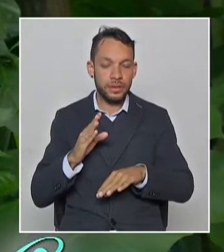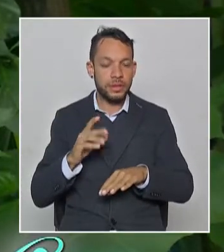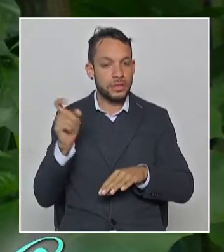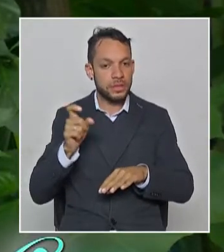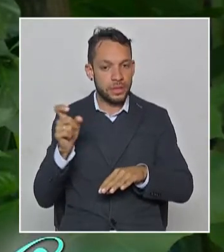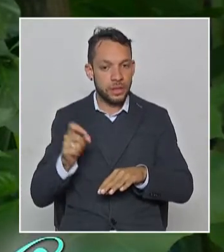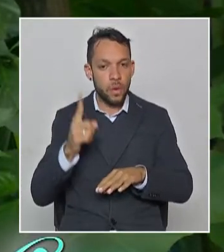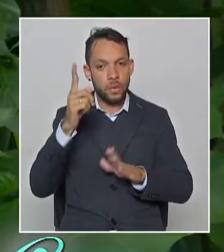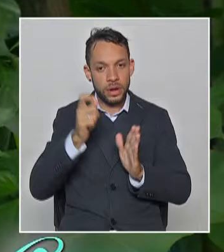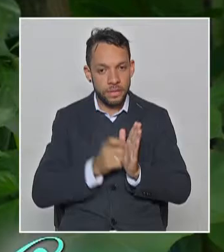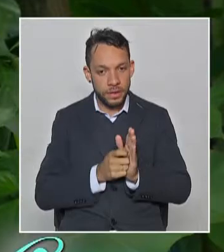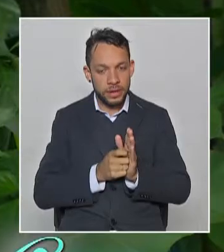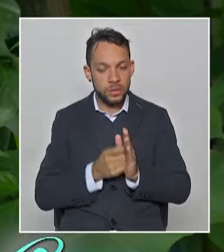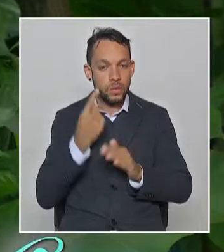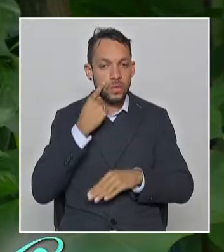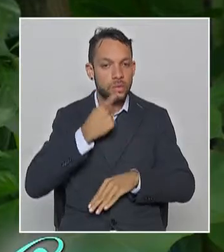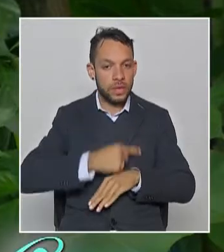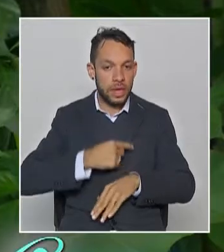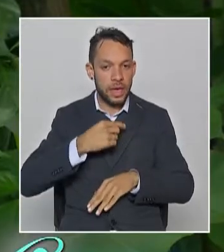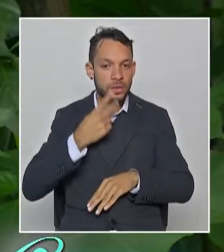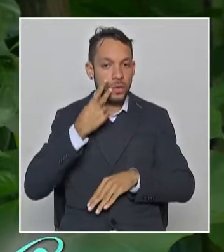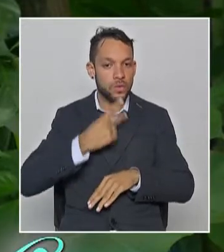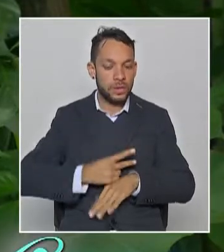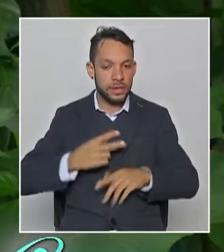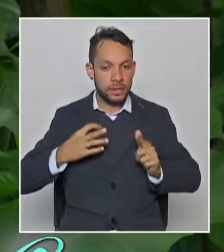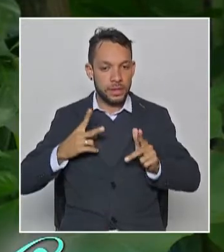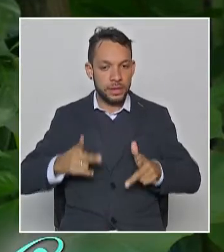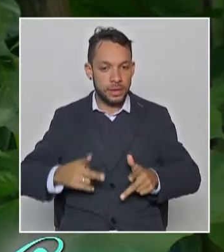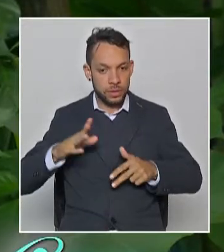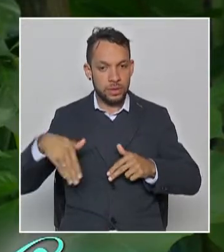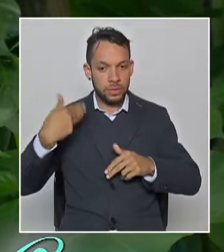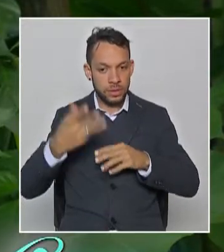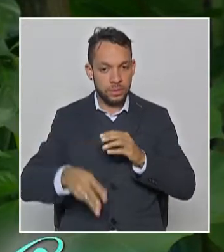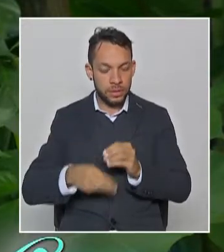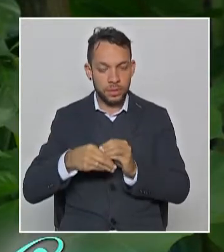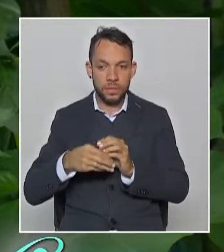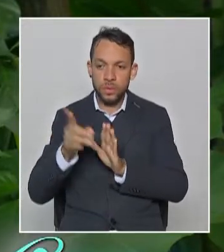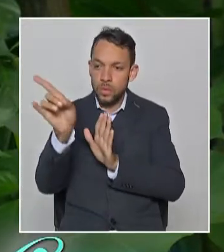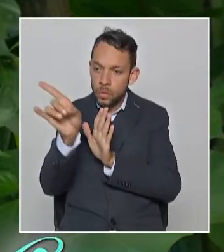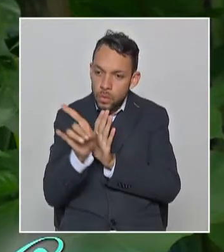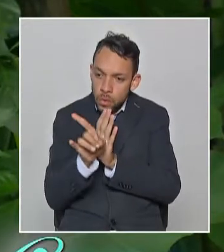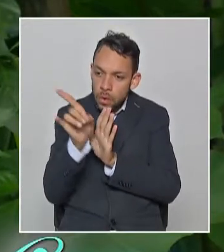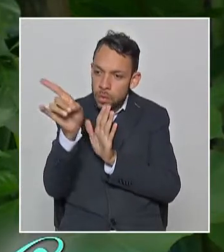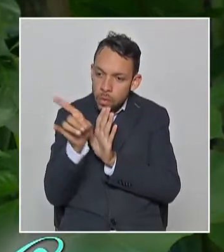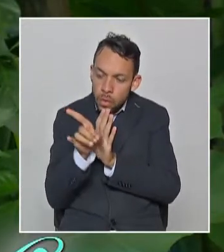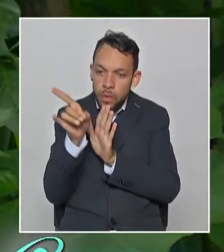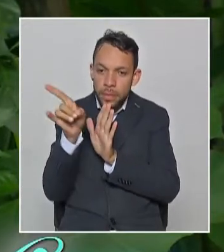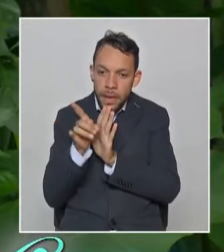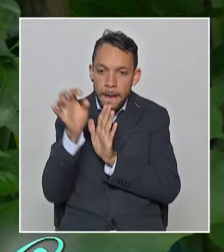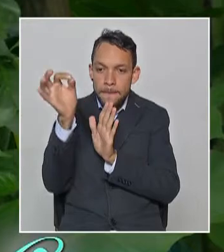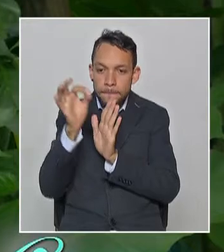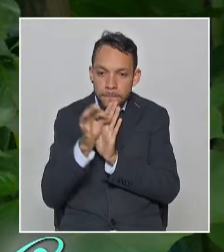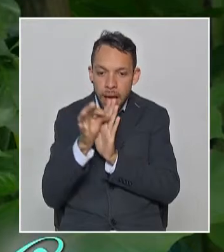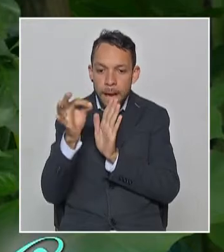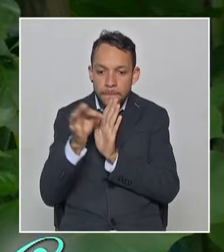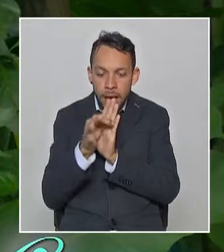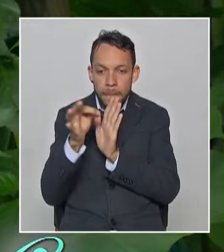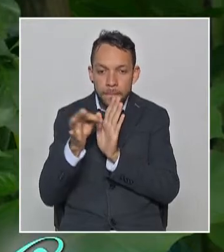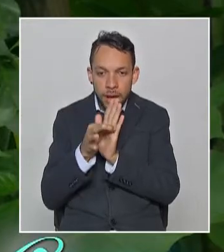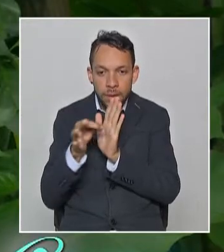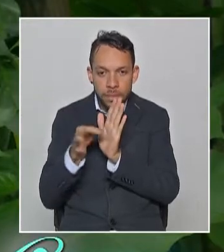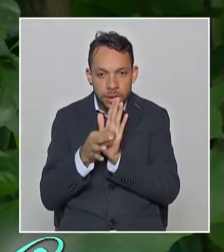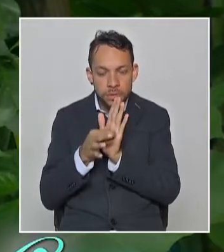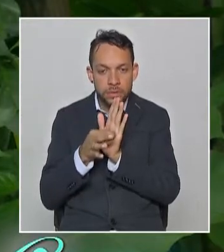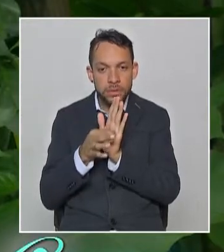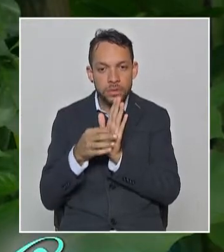verdad, al poner los vidrios y al hacer que estas abejitas por electrodos se sientan un poquito agredidas, ellas pican en el vidrio,